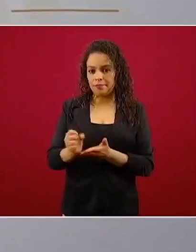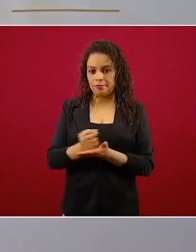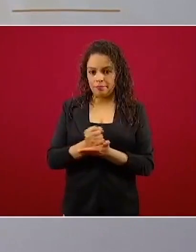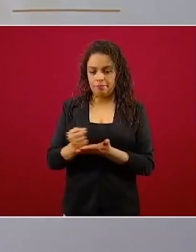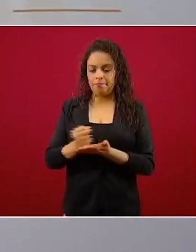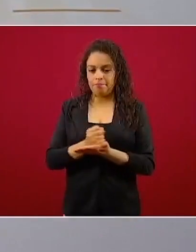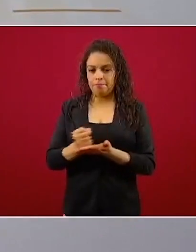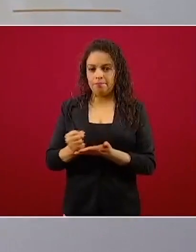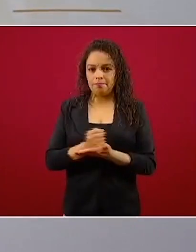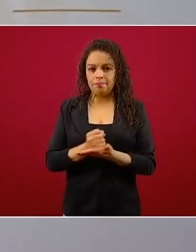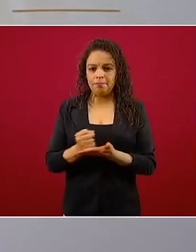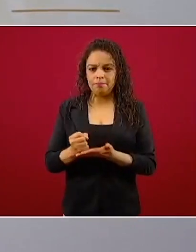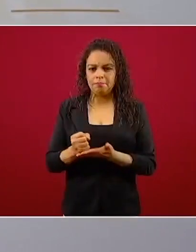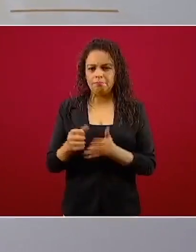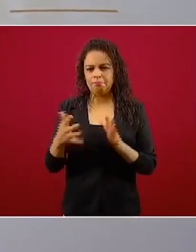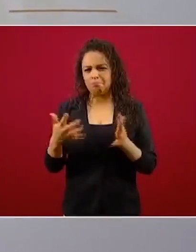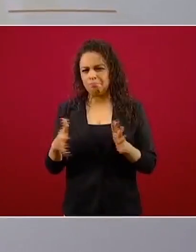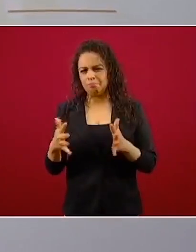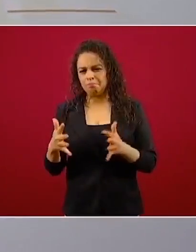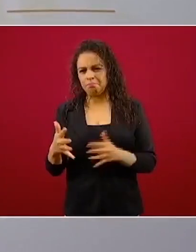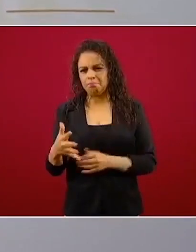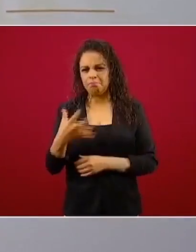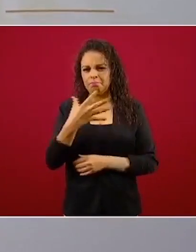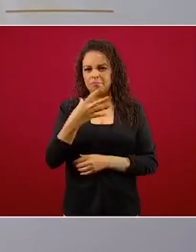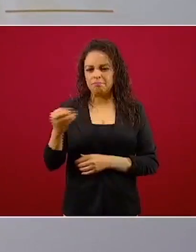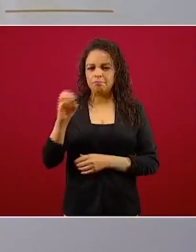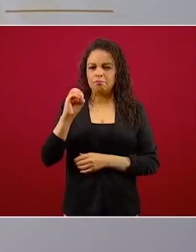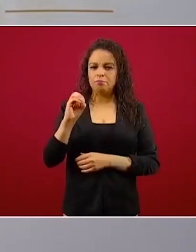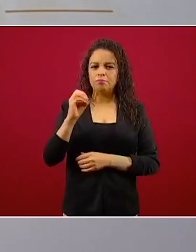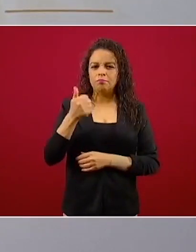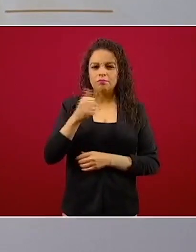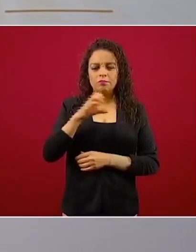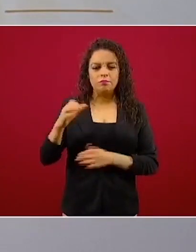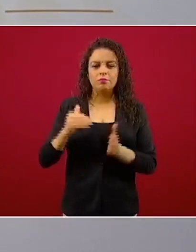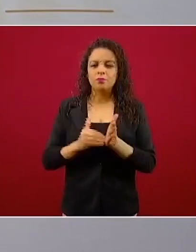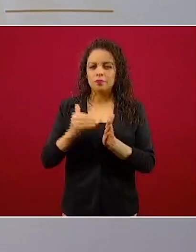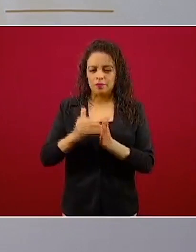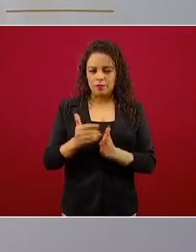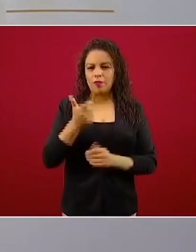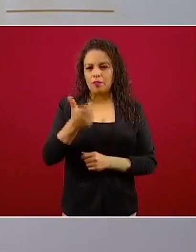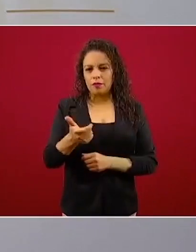como 500, 600 millones de pesos.